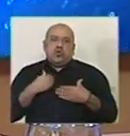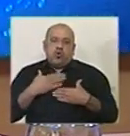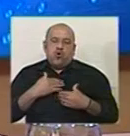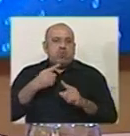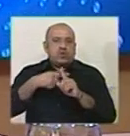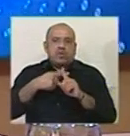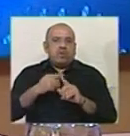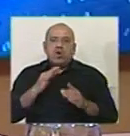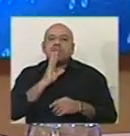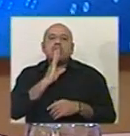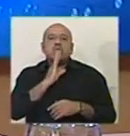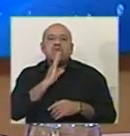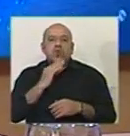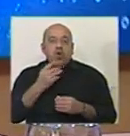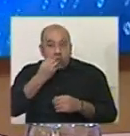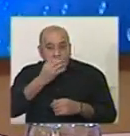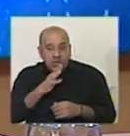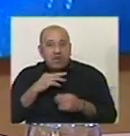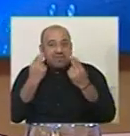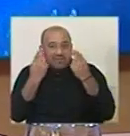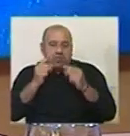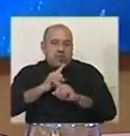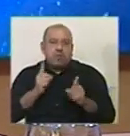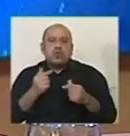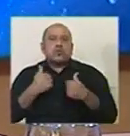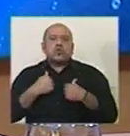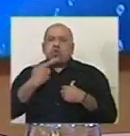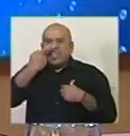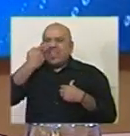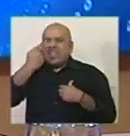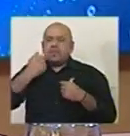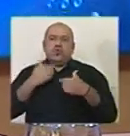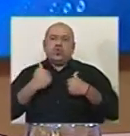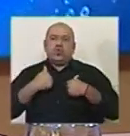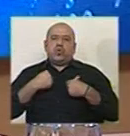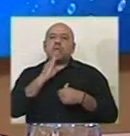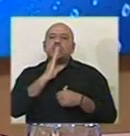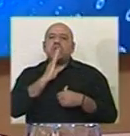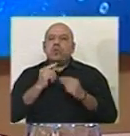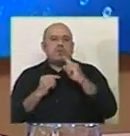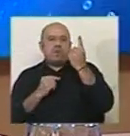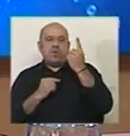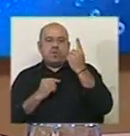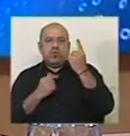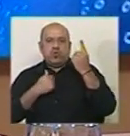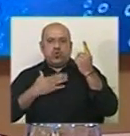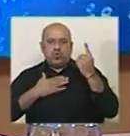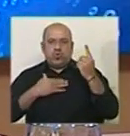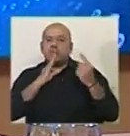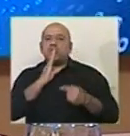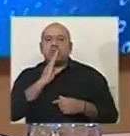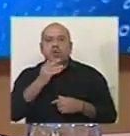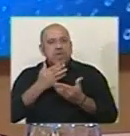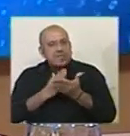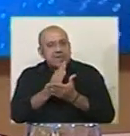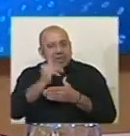generosidad norteamericana, necesitamos recuperar los intereses norteamericanos, es un discurso para el mercado interno. Siempre hay que tener en cuenta que